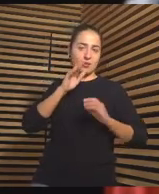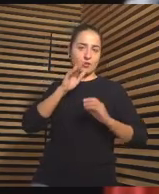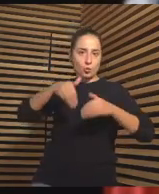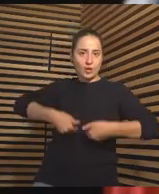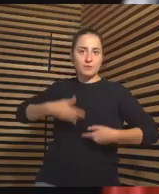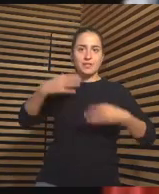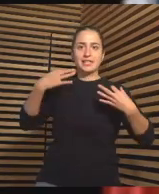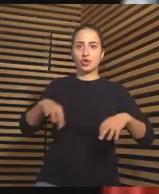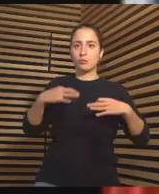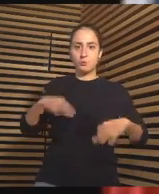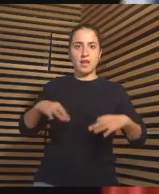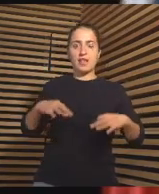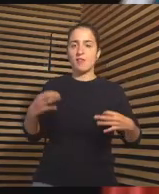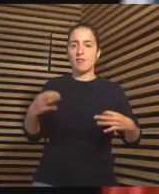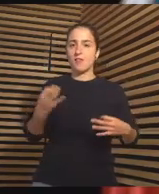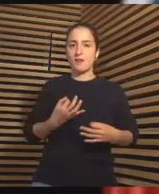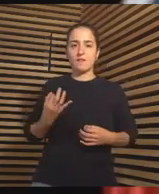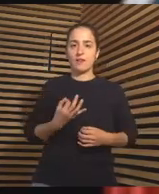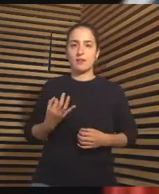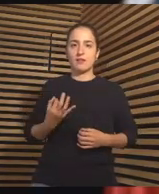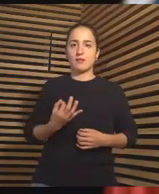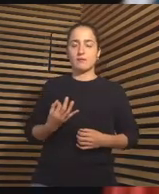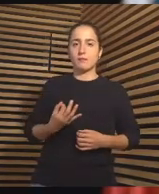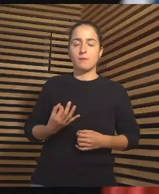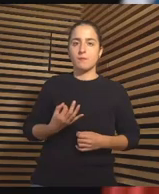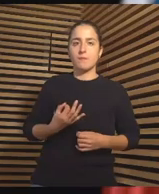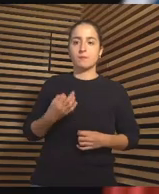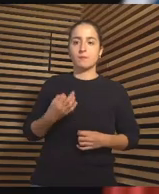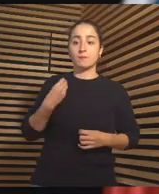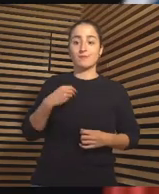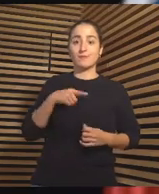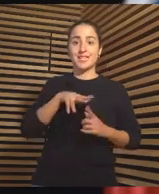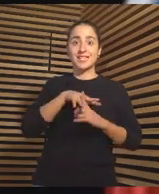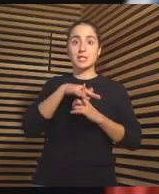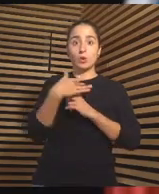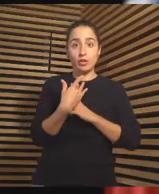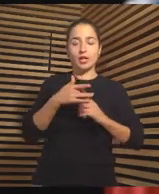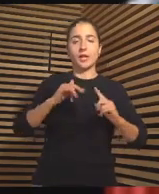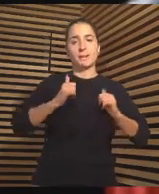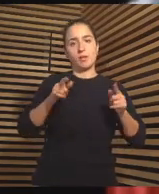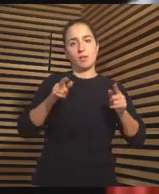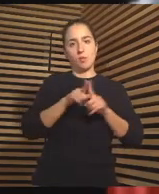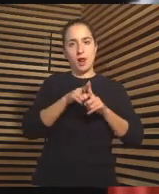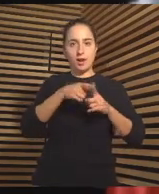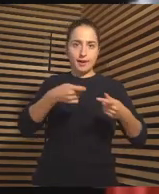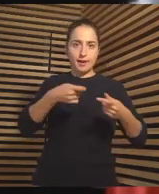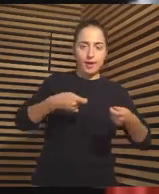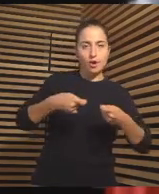absoluta normalidad, y en esa situación empezar a negociar una mejor